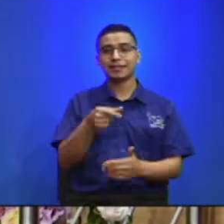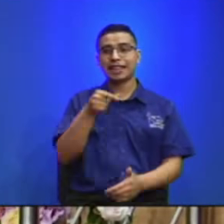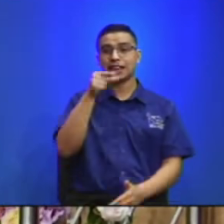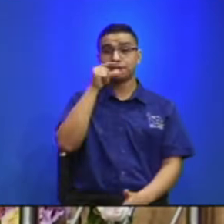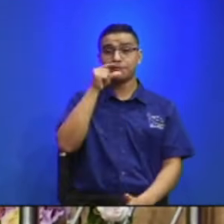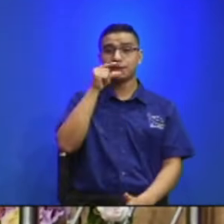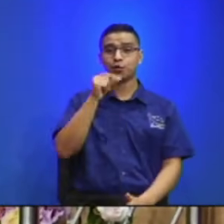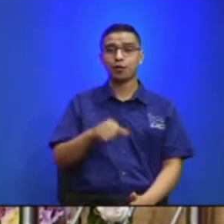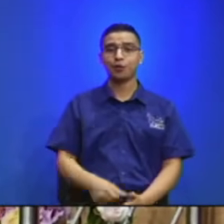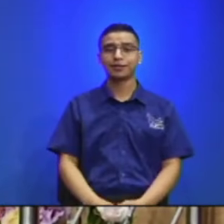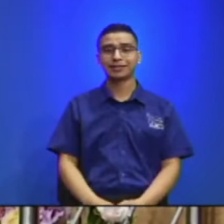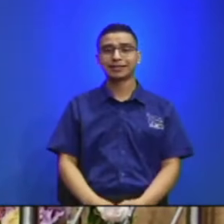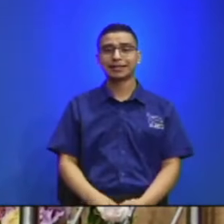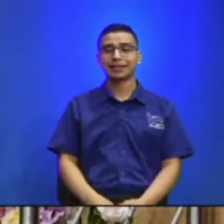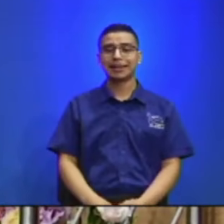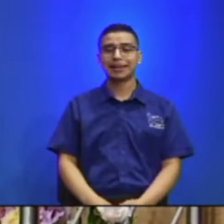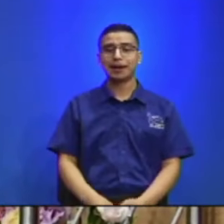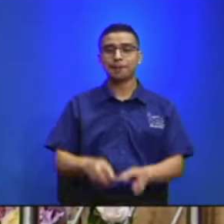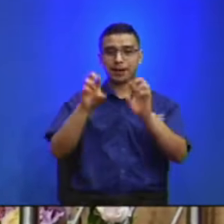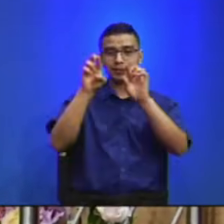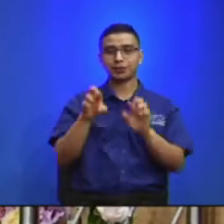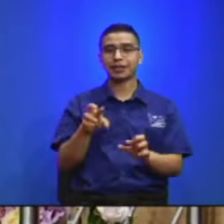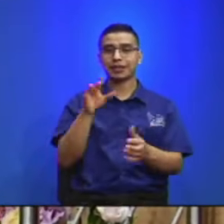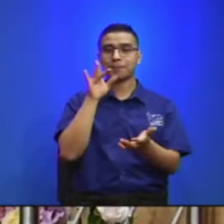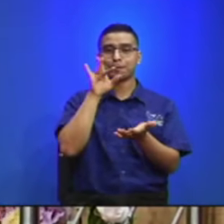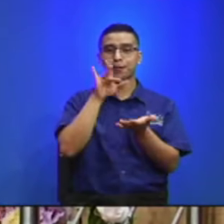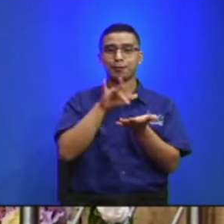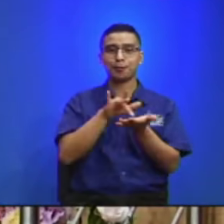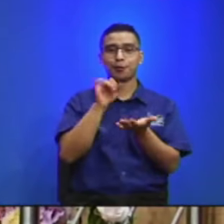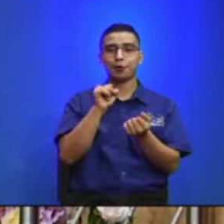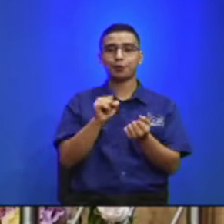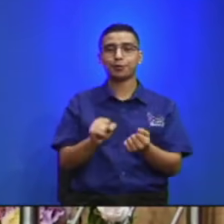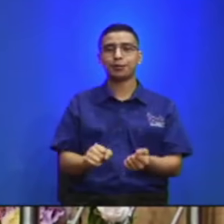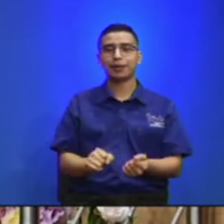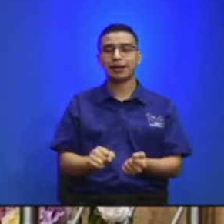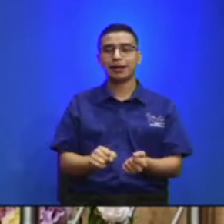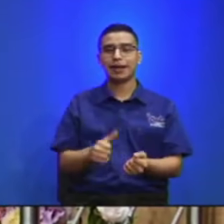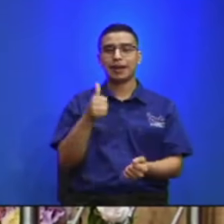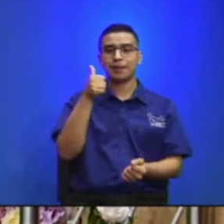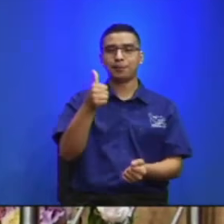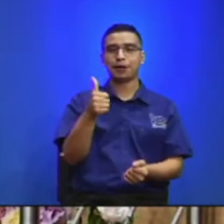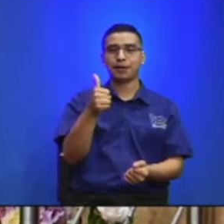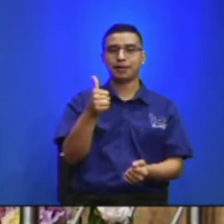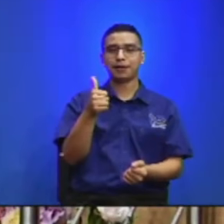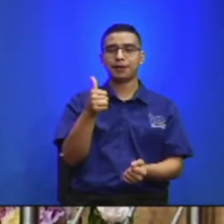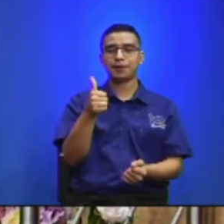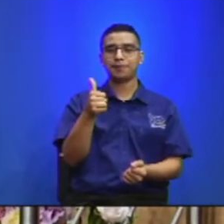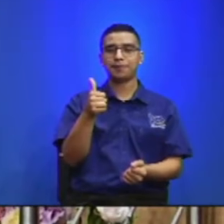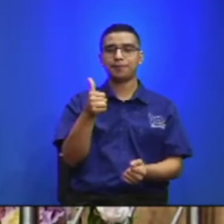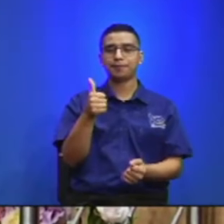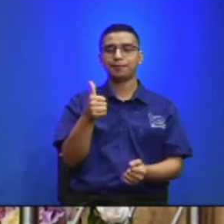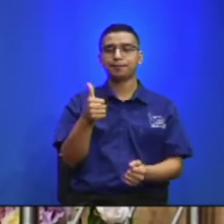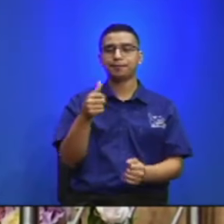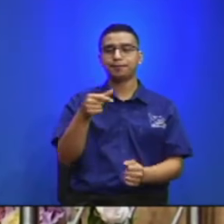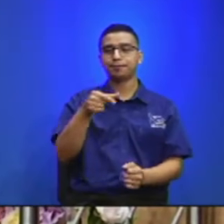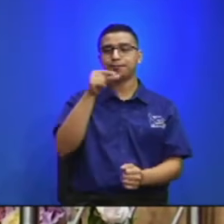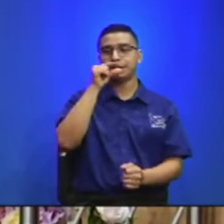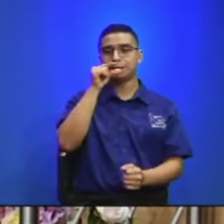que el que probó que fue el de maya le echaron a perder se vuelve uno mañoso